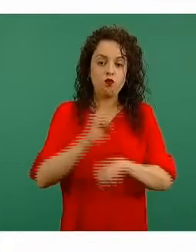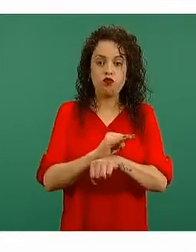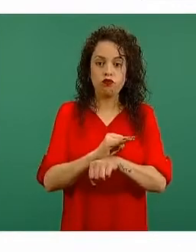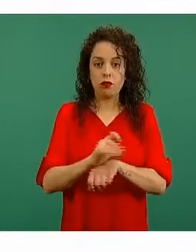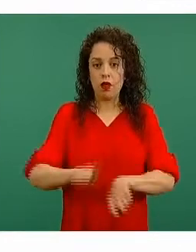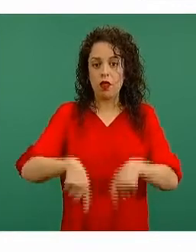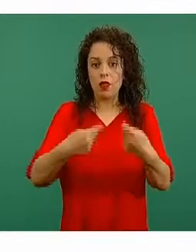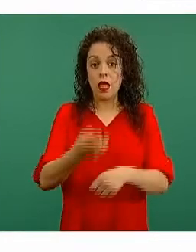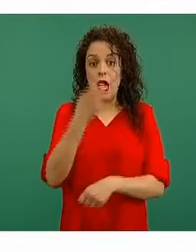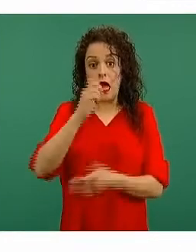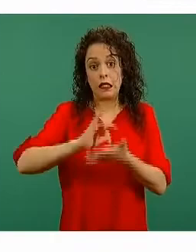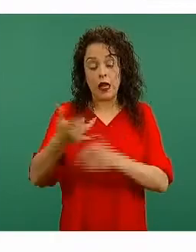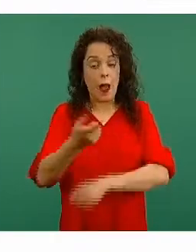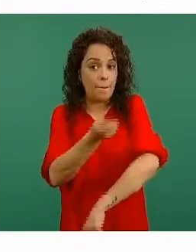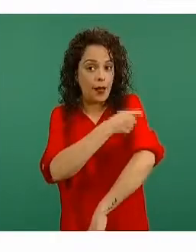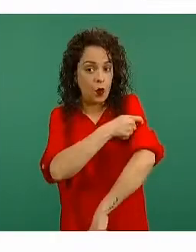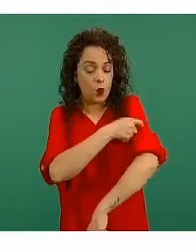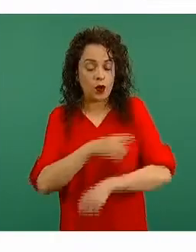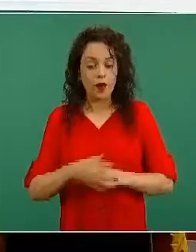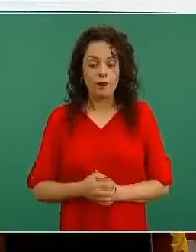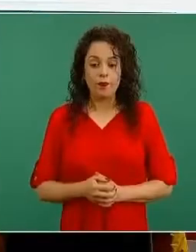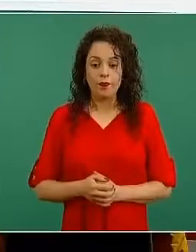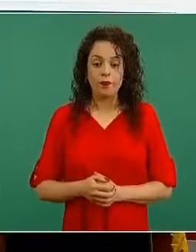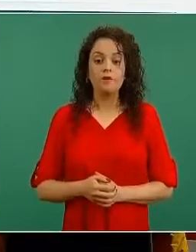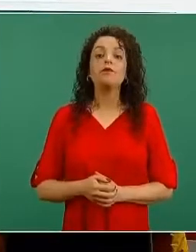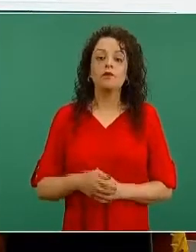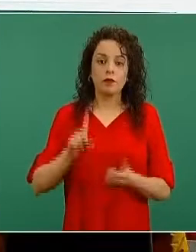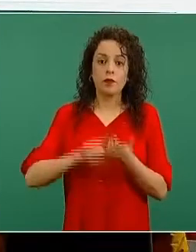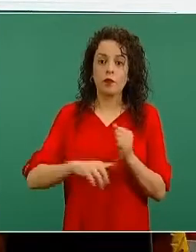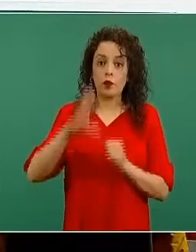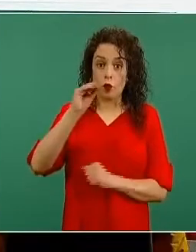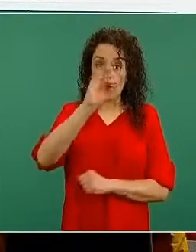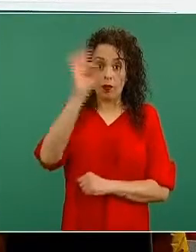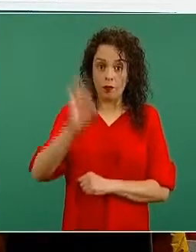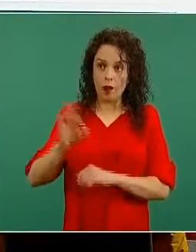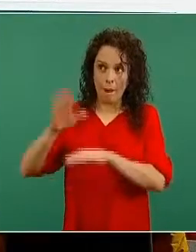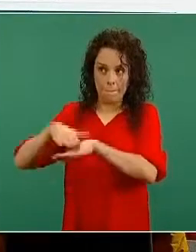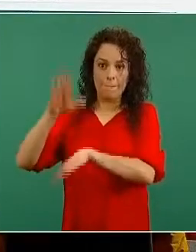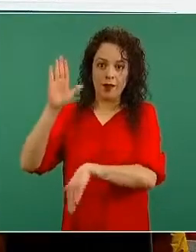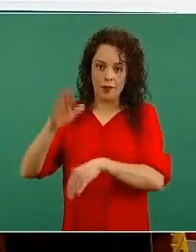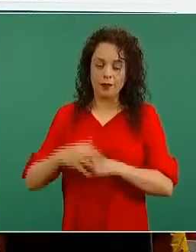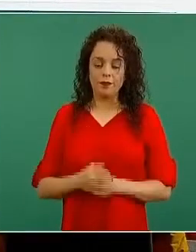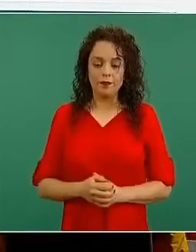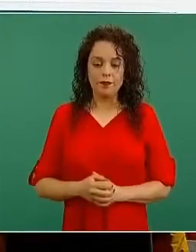confiere esta vacuna, que es superior al 90%. La siguiente, por favor.